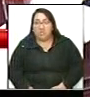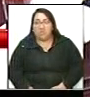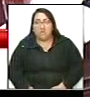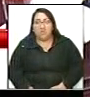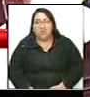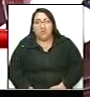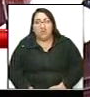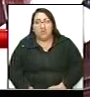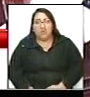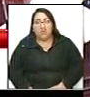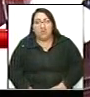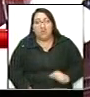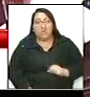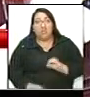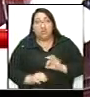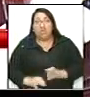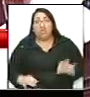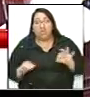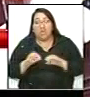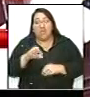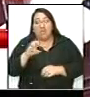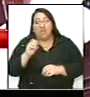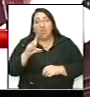fundamental el polígrafo.